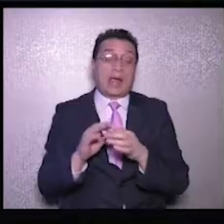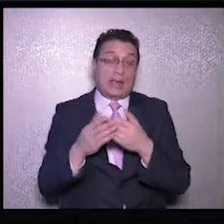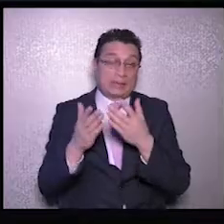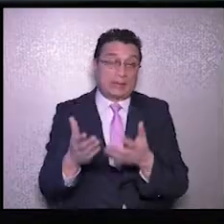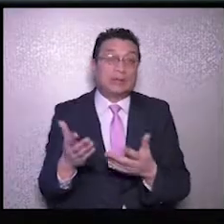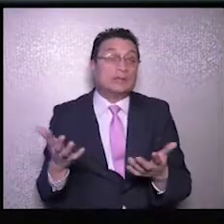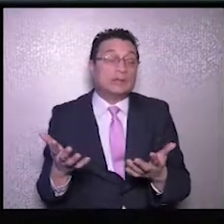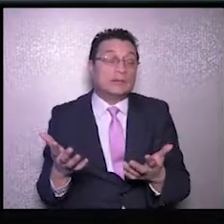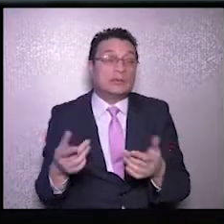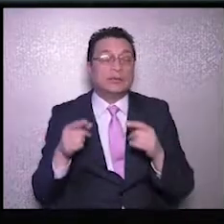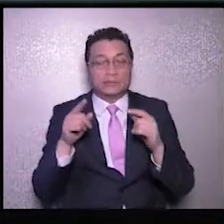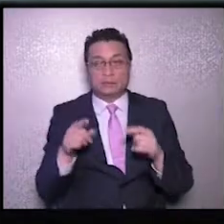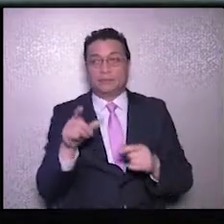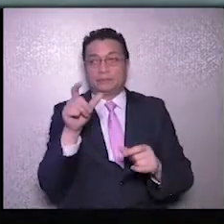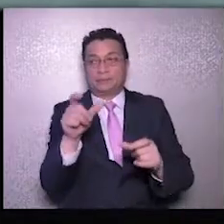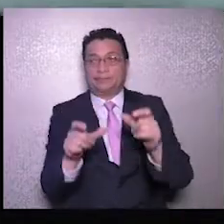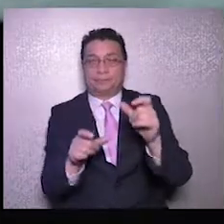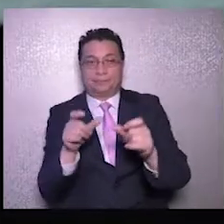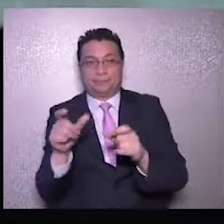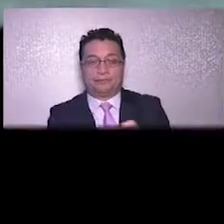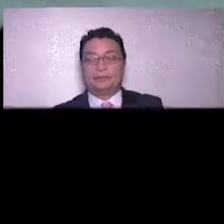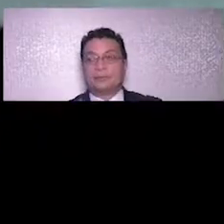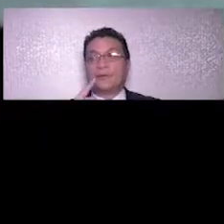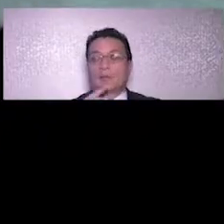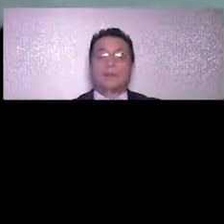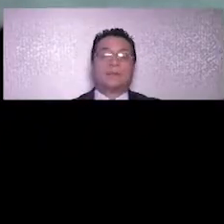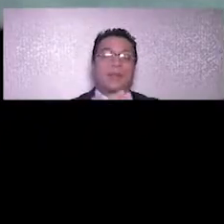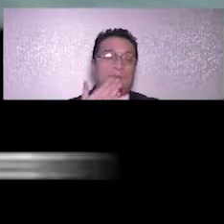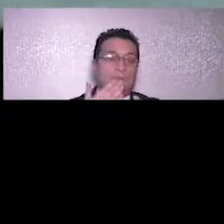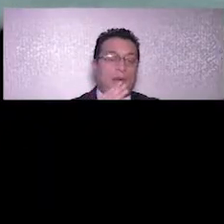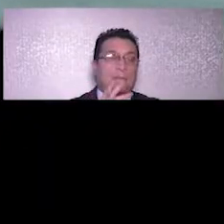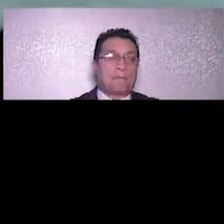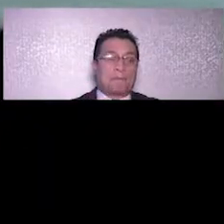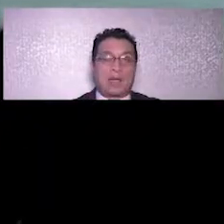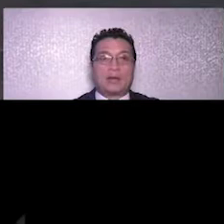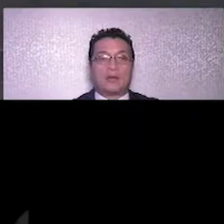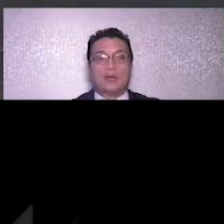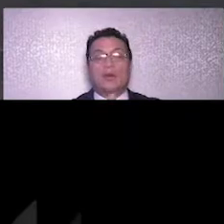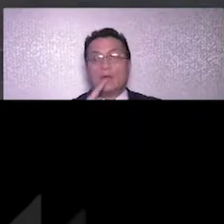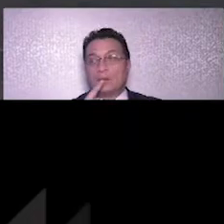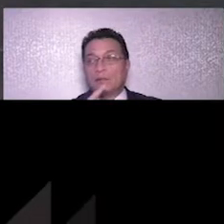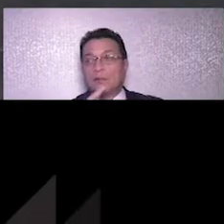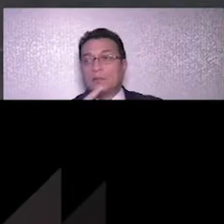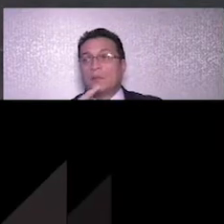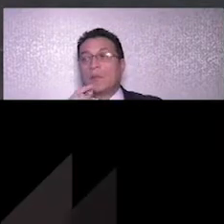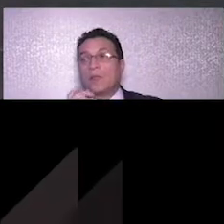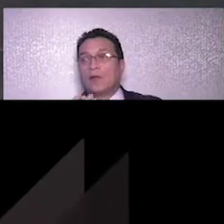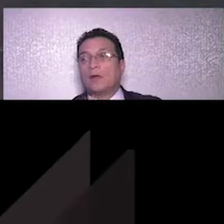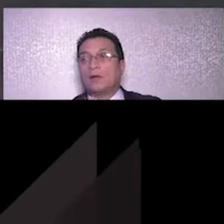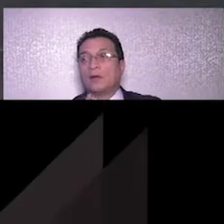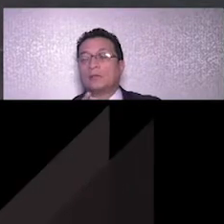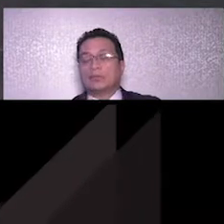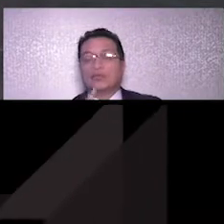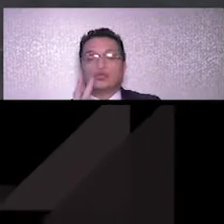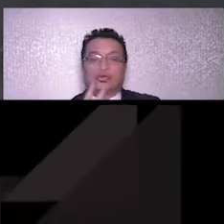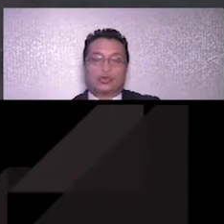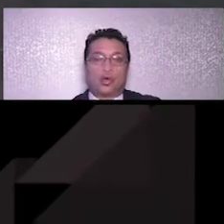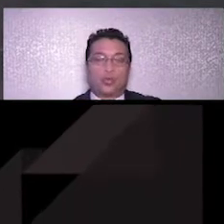nuevamente, a que los tipos que sabían resonancia hablaron con los médicos que tenían el problema y ellos hablaron con los químicos que sabían encontrar